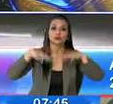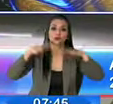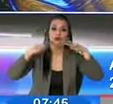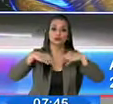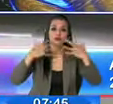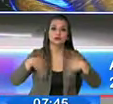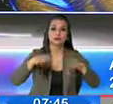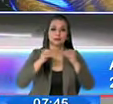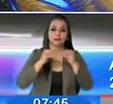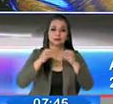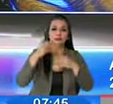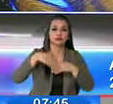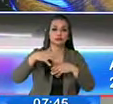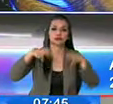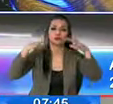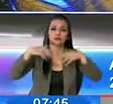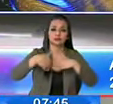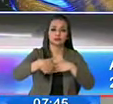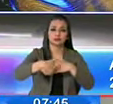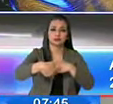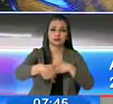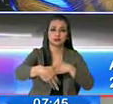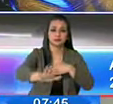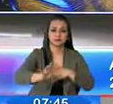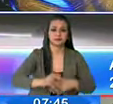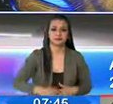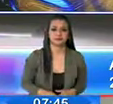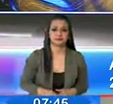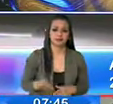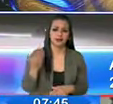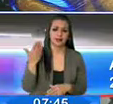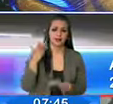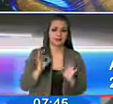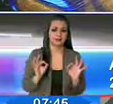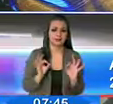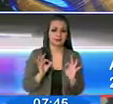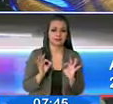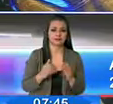más frecuencia de lo que han estado presentándose